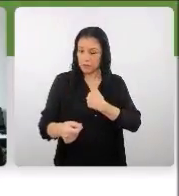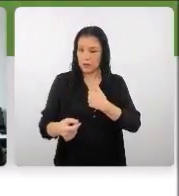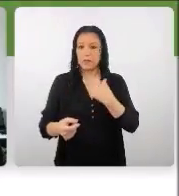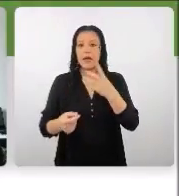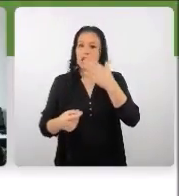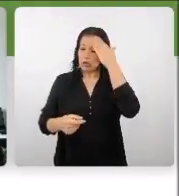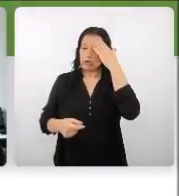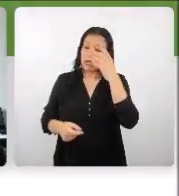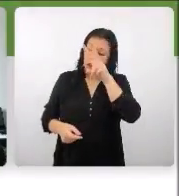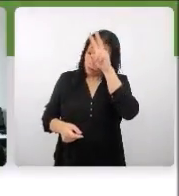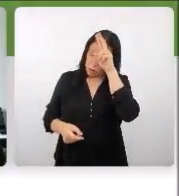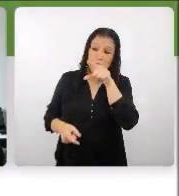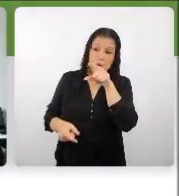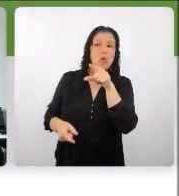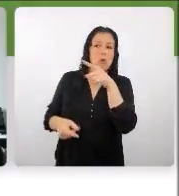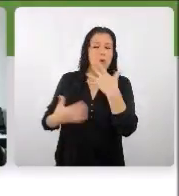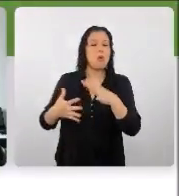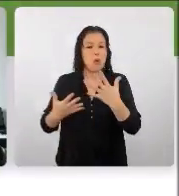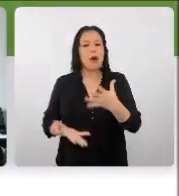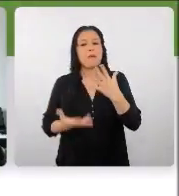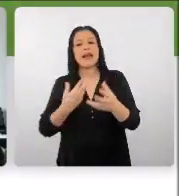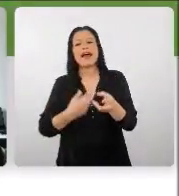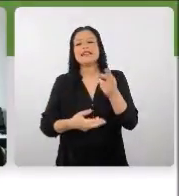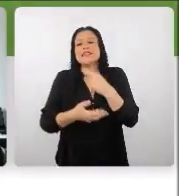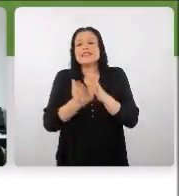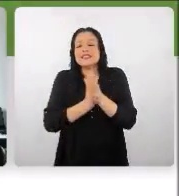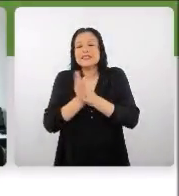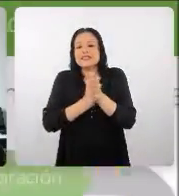es una buena opción para hacerlo, a retomar el tiempo perdido.